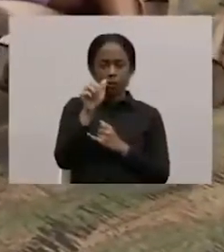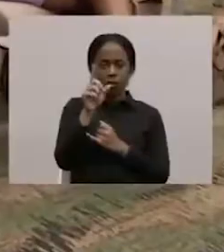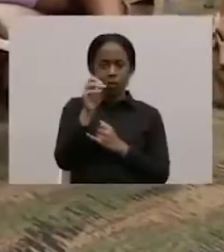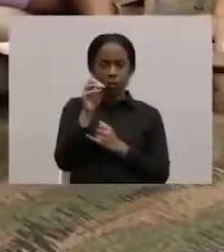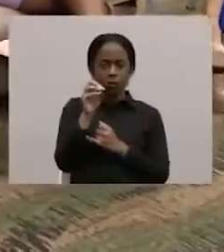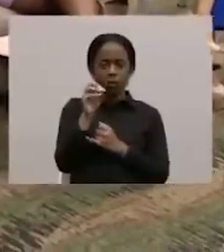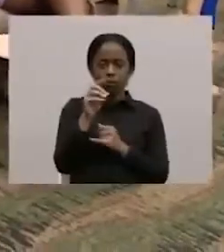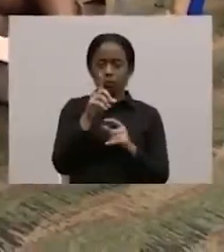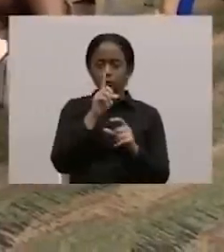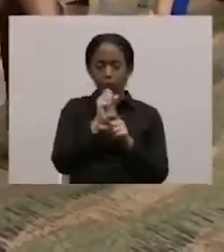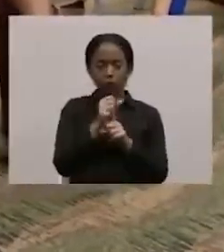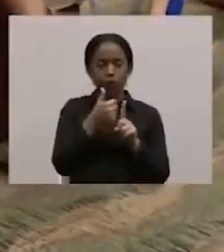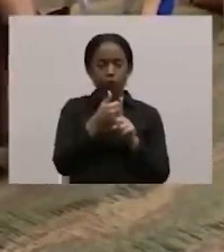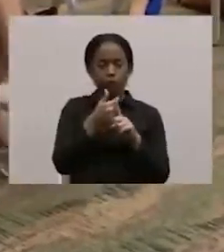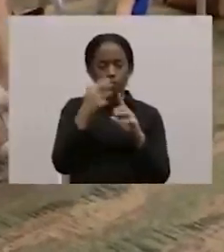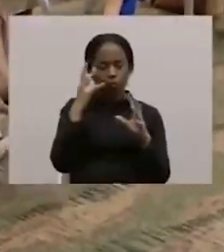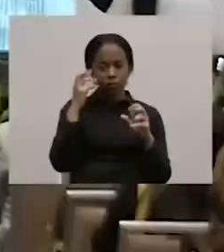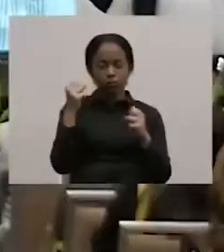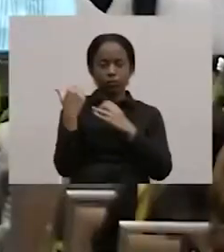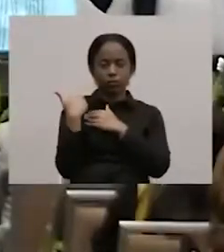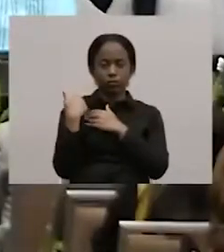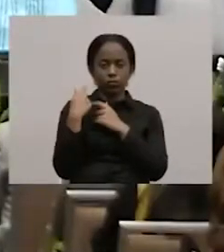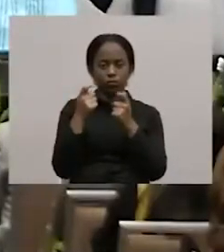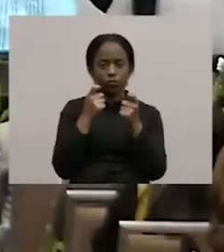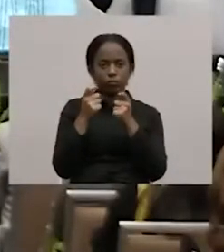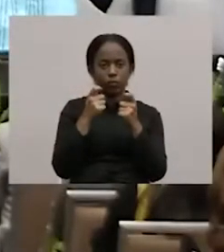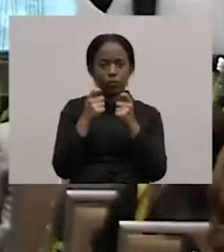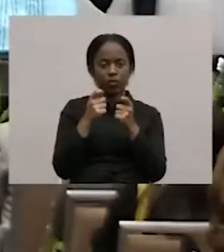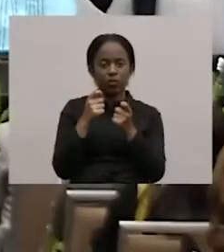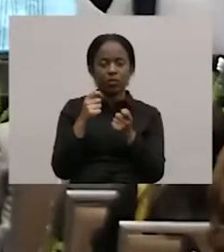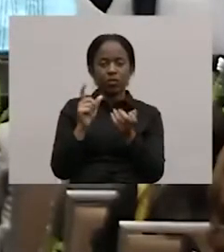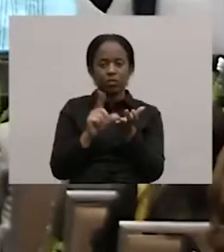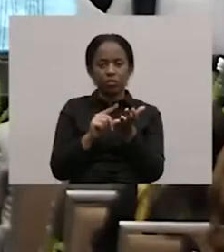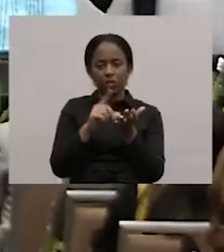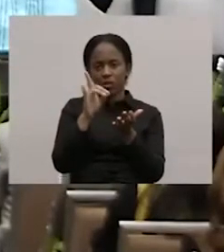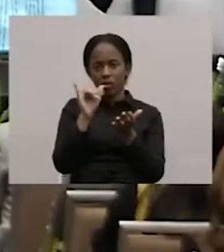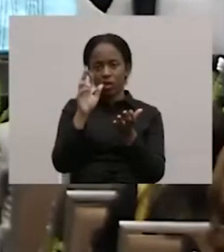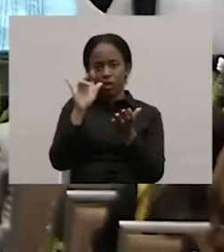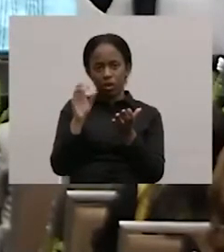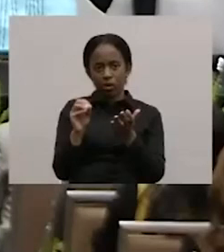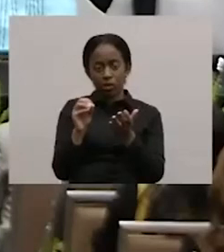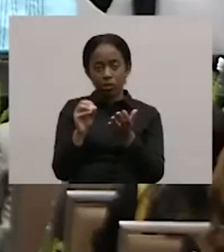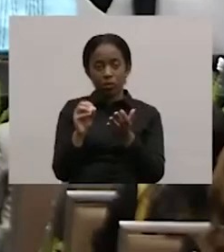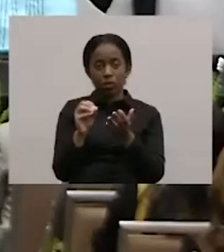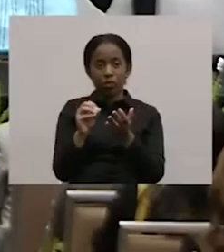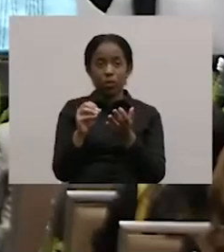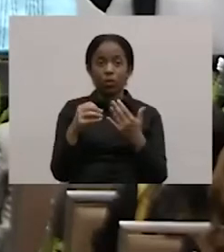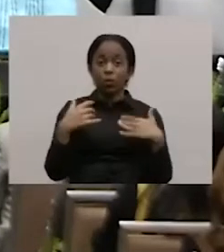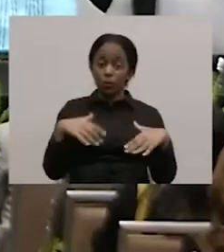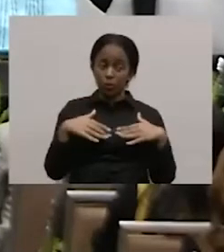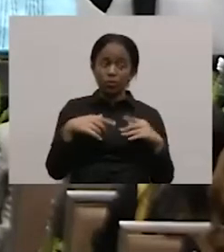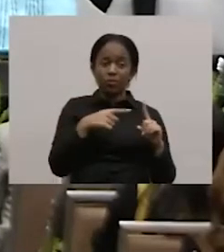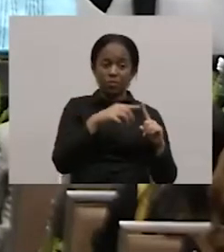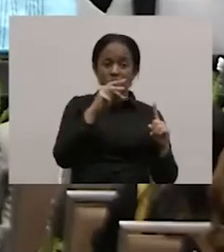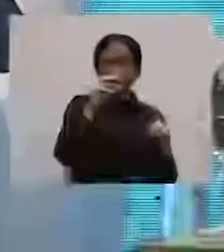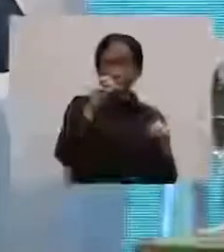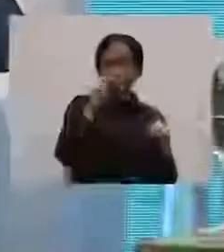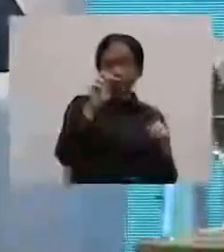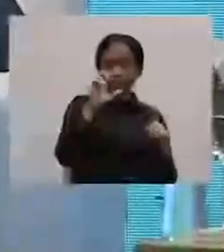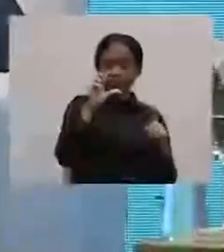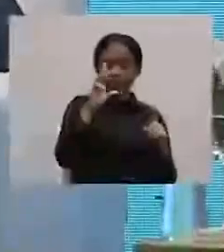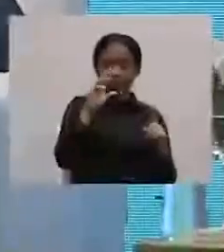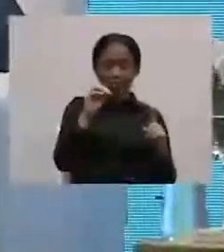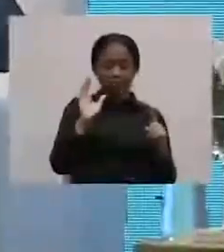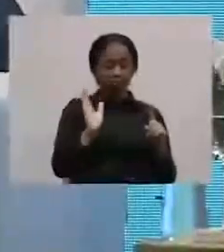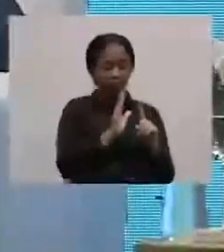quien es el presidente de la Sociedad Dominicana de Diarios, ya dijo Monegro, su presidente también, claro. Y director del